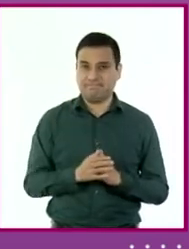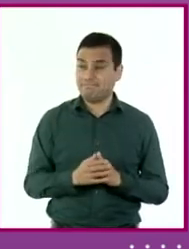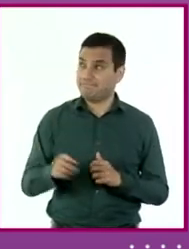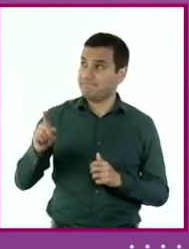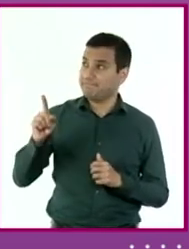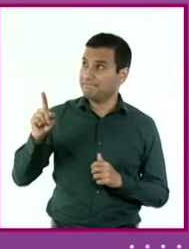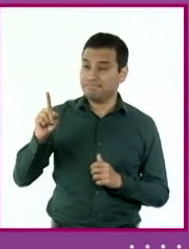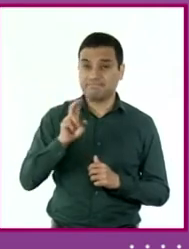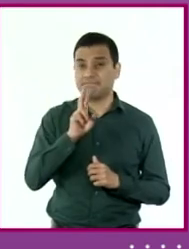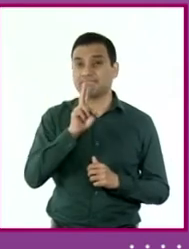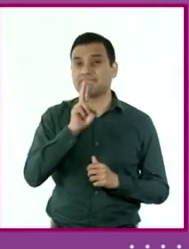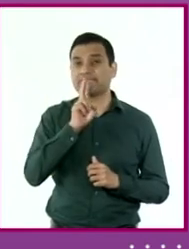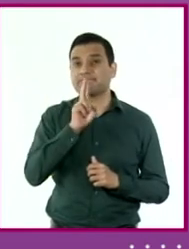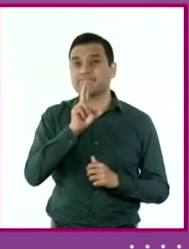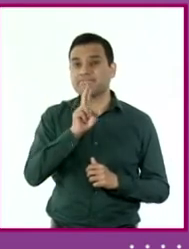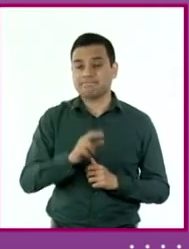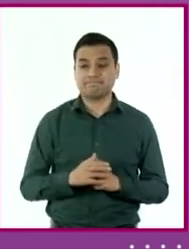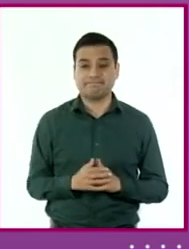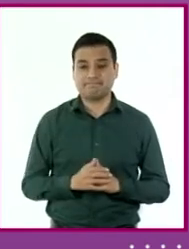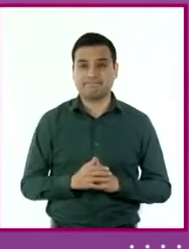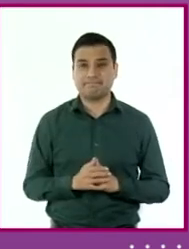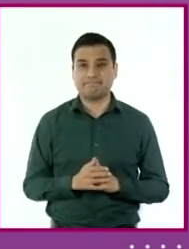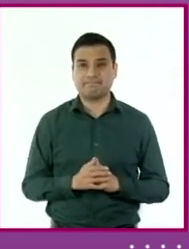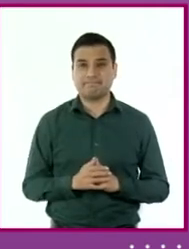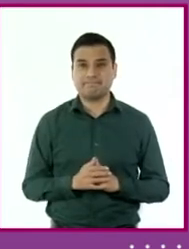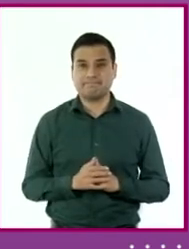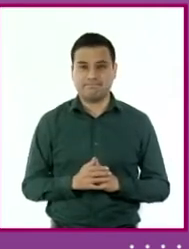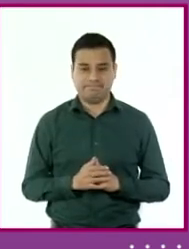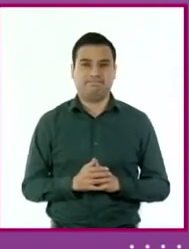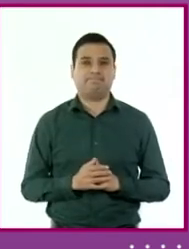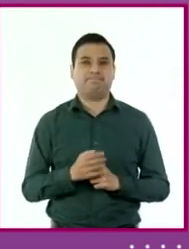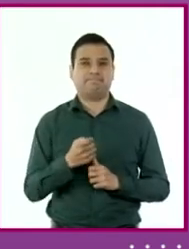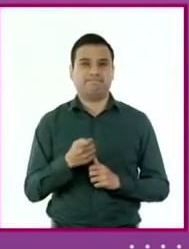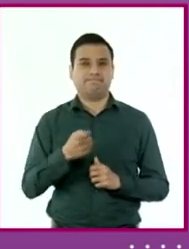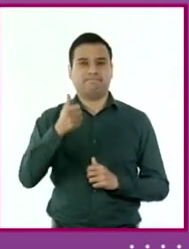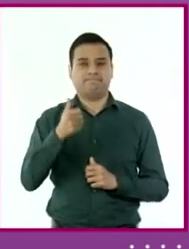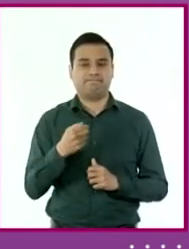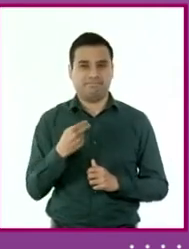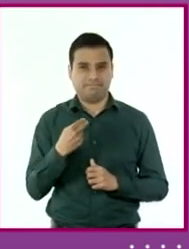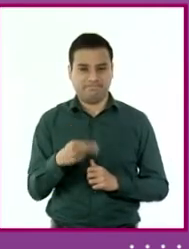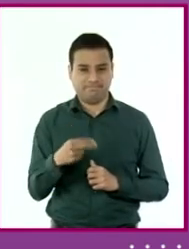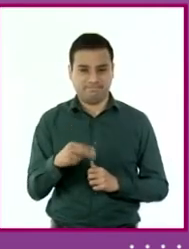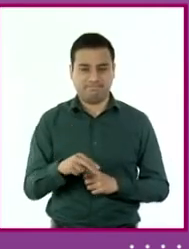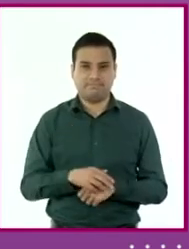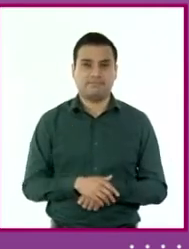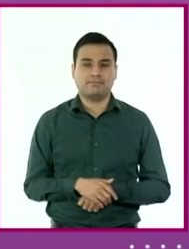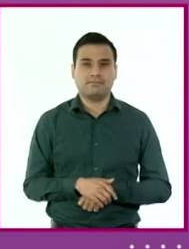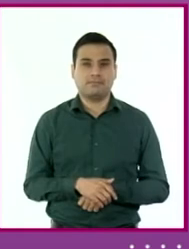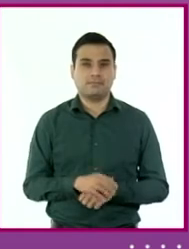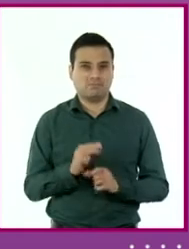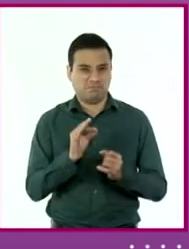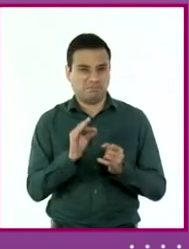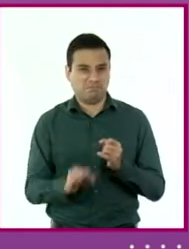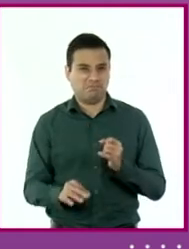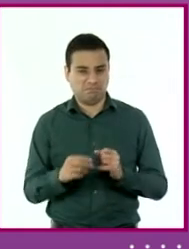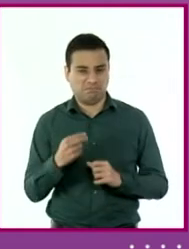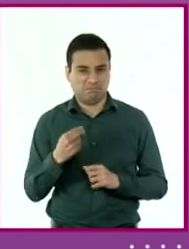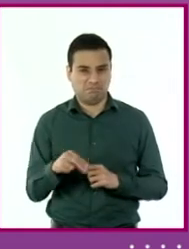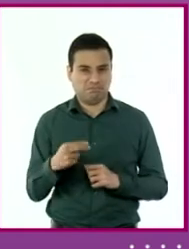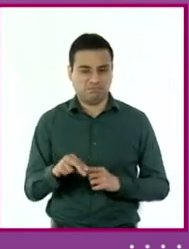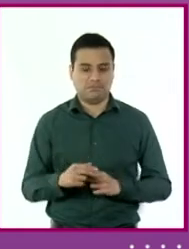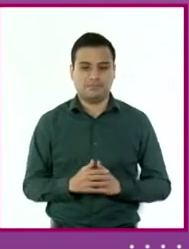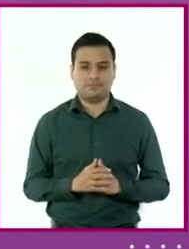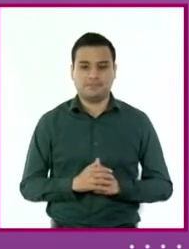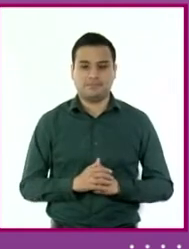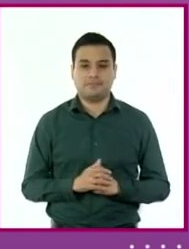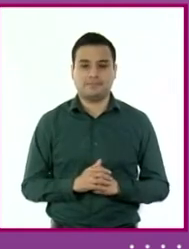el pizarrón. First name. First name. Last name.